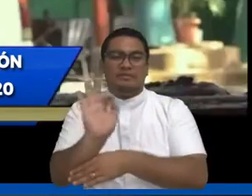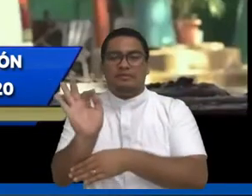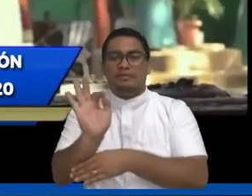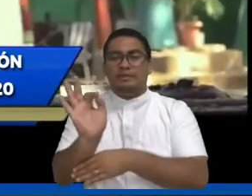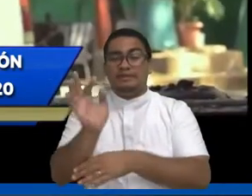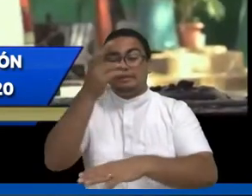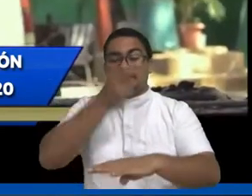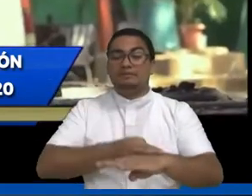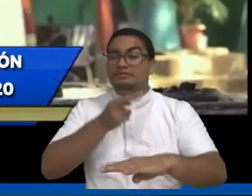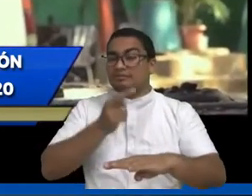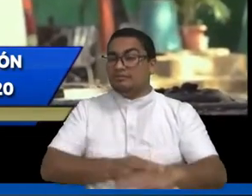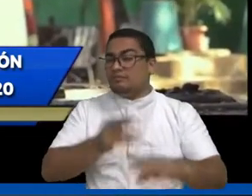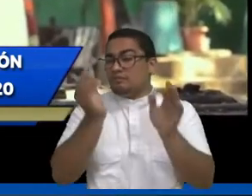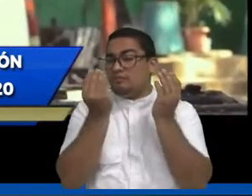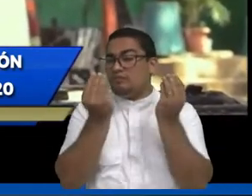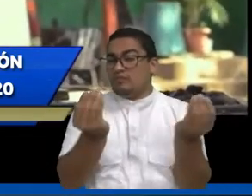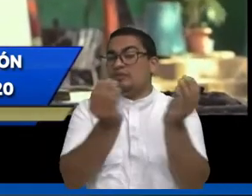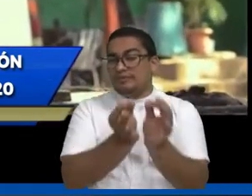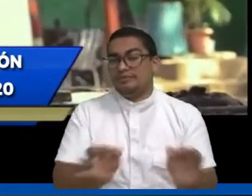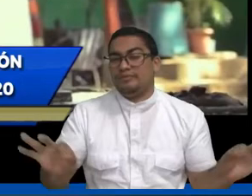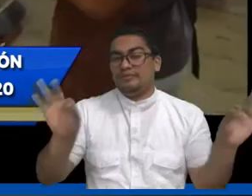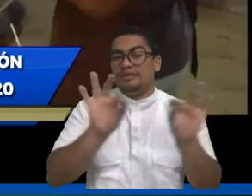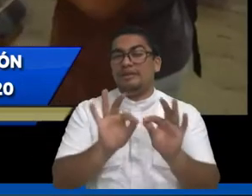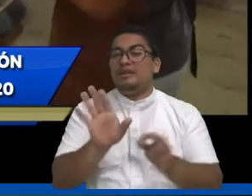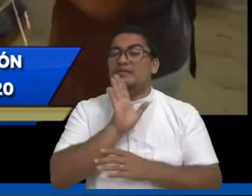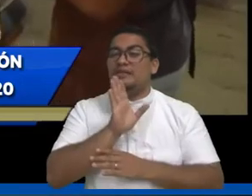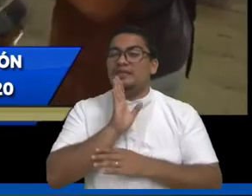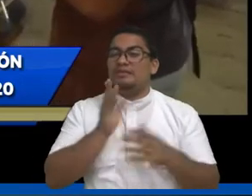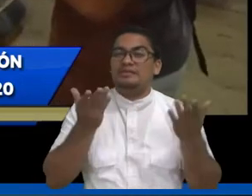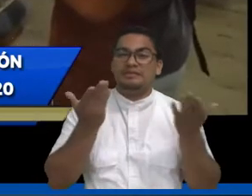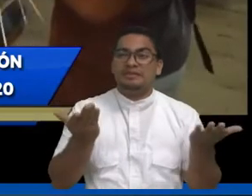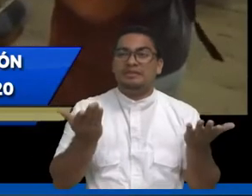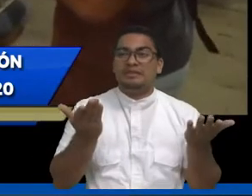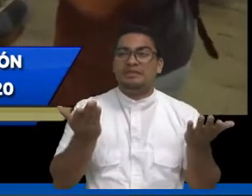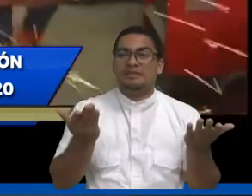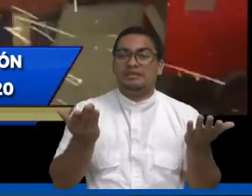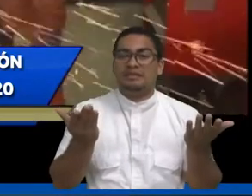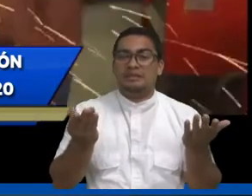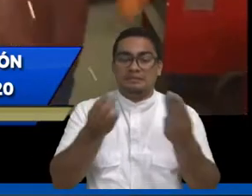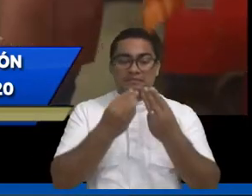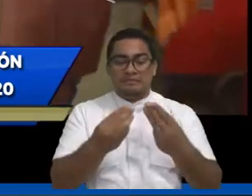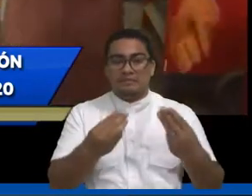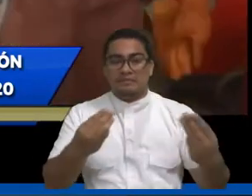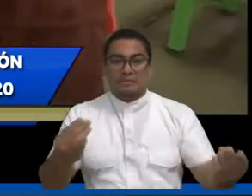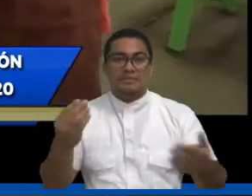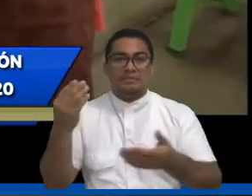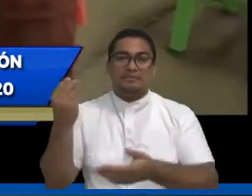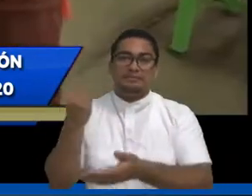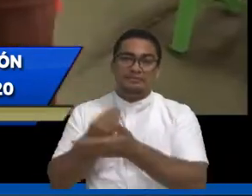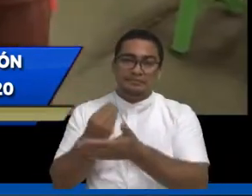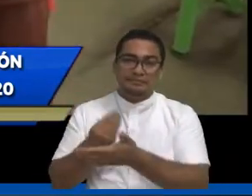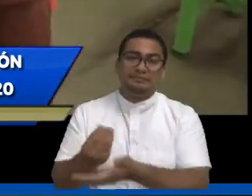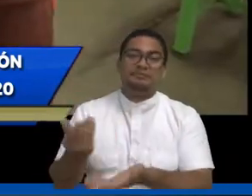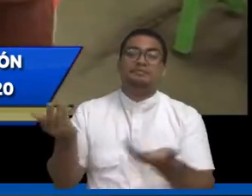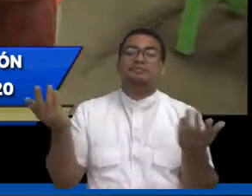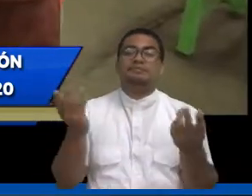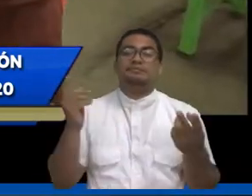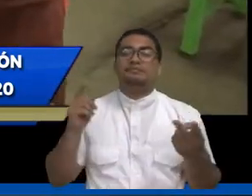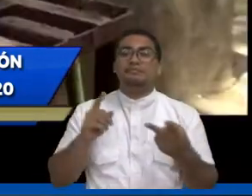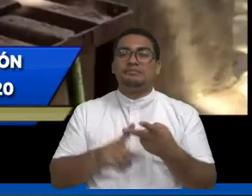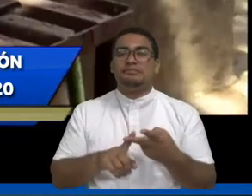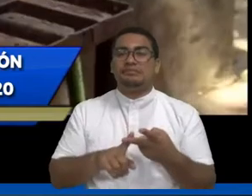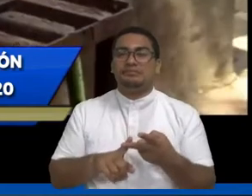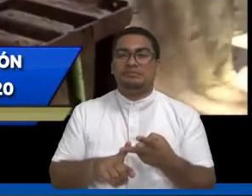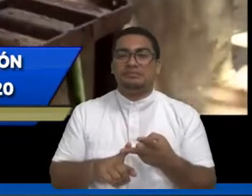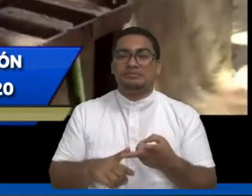relevantes porque estamos hablando de inversión en equipamientos estamos hablando de inversión